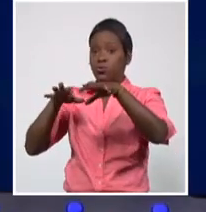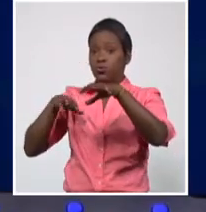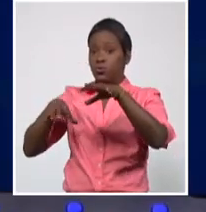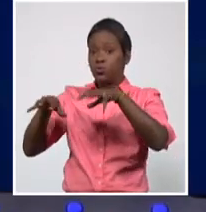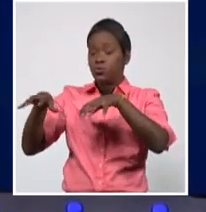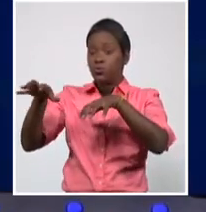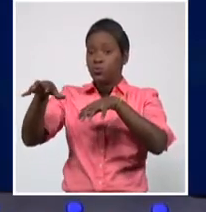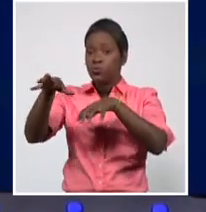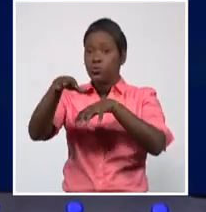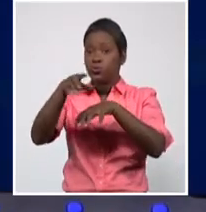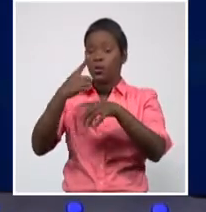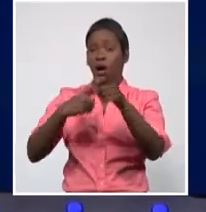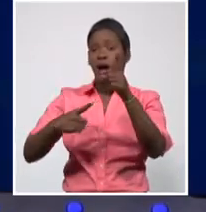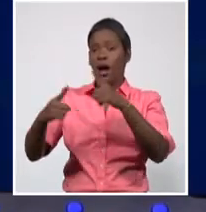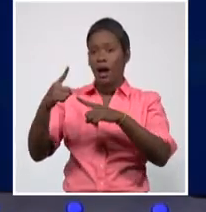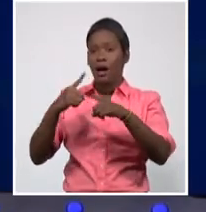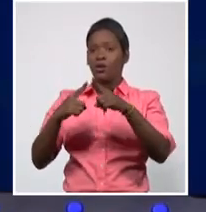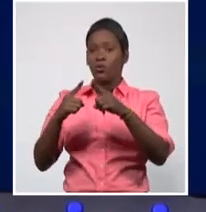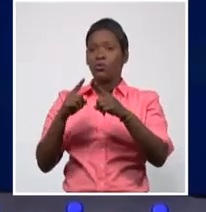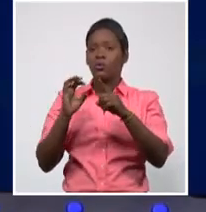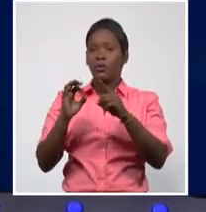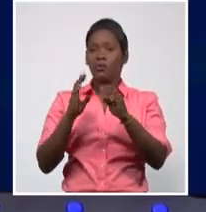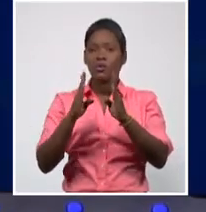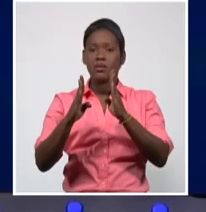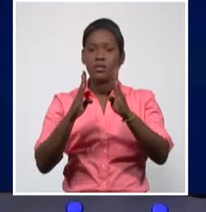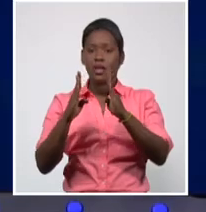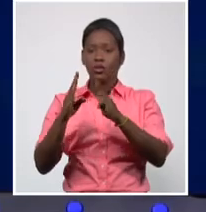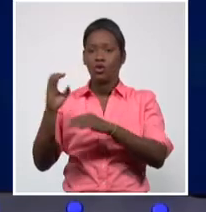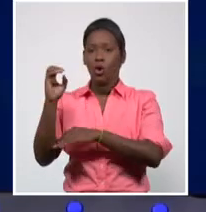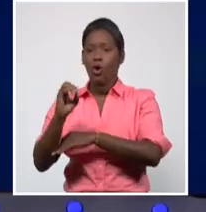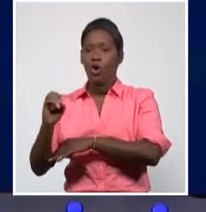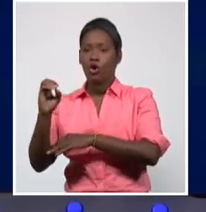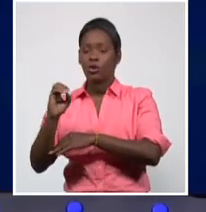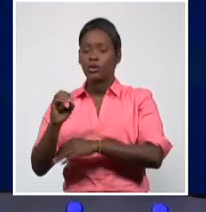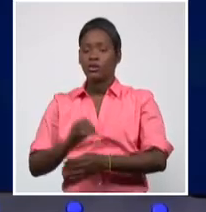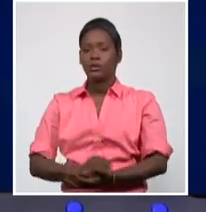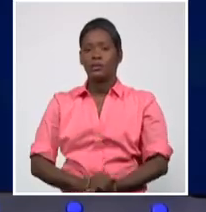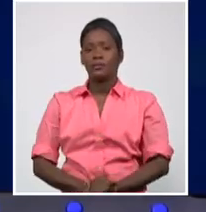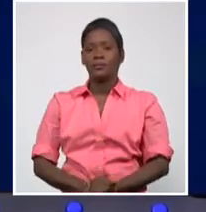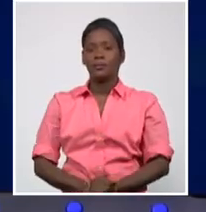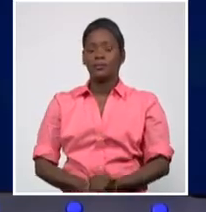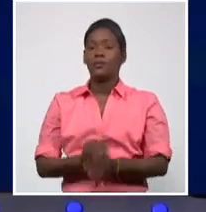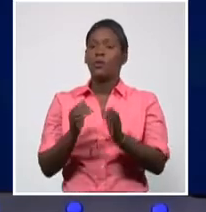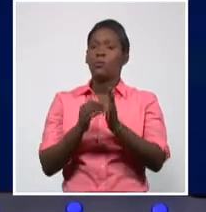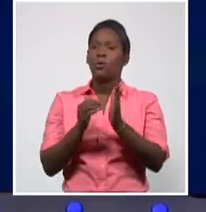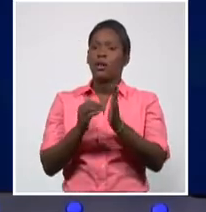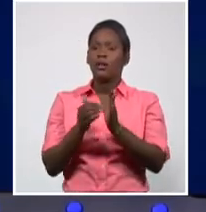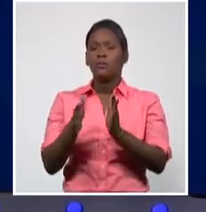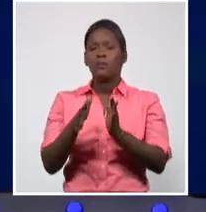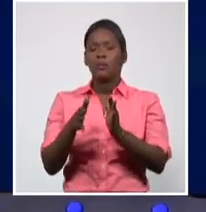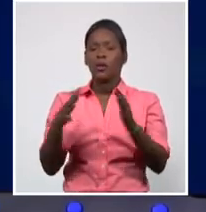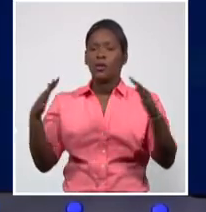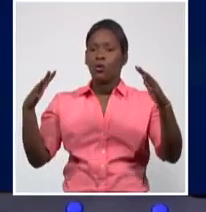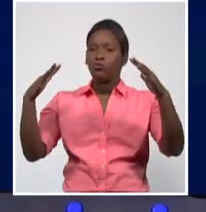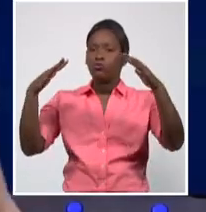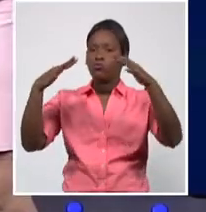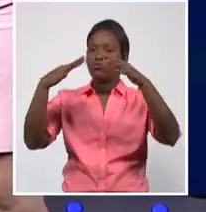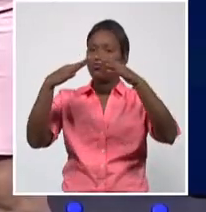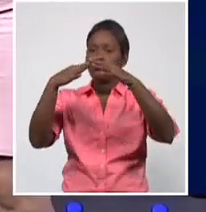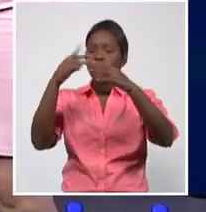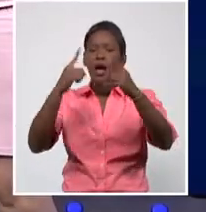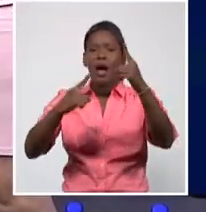manera ocasional del centro y el oriente del país. Por la tarde estará parcialmente nublado y se nublará en algunas